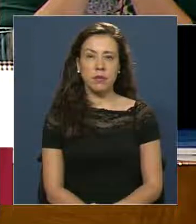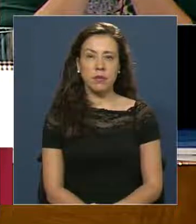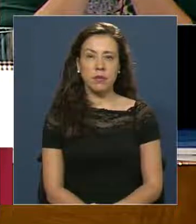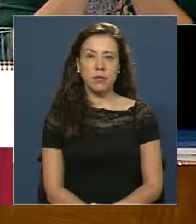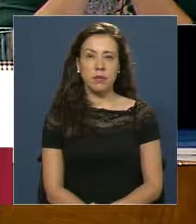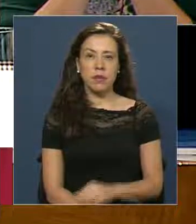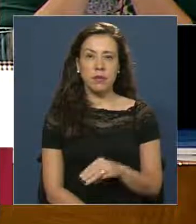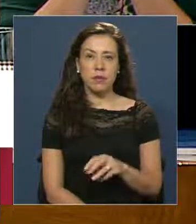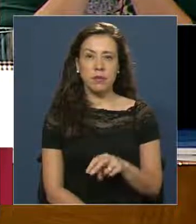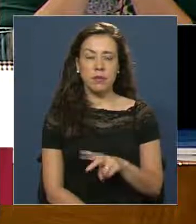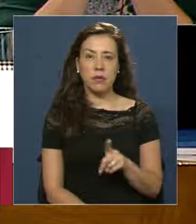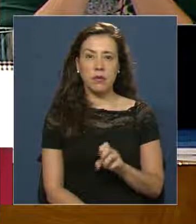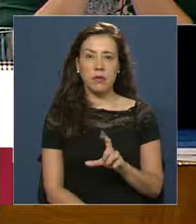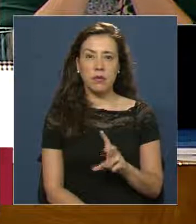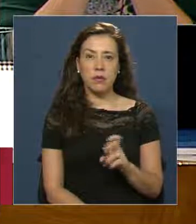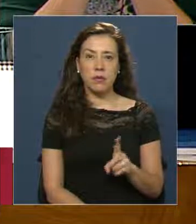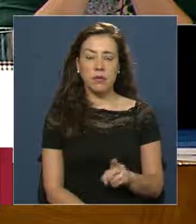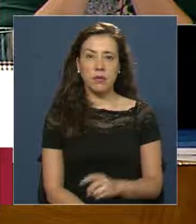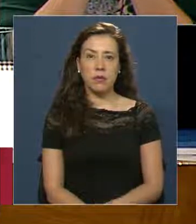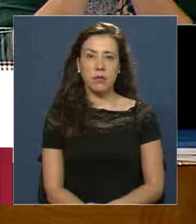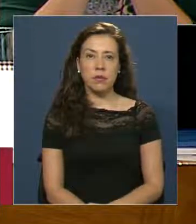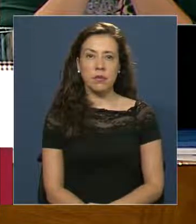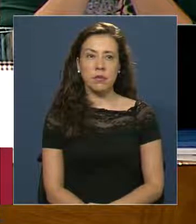Diputado Monsalve, don Manuel.